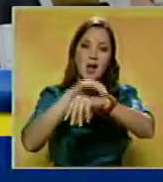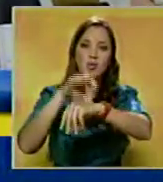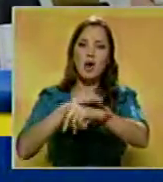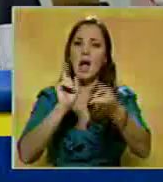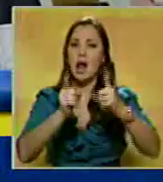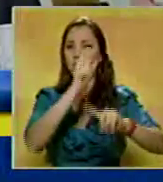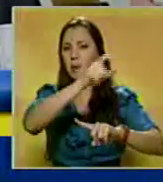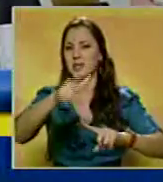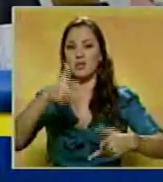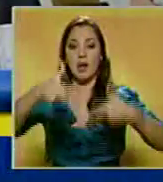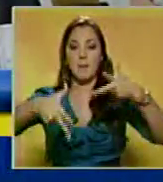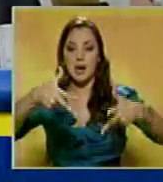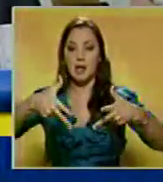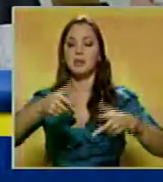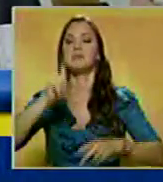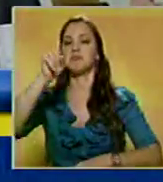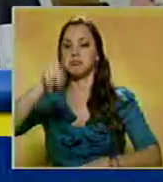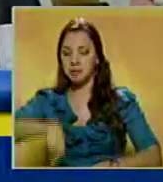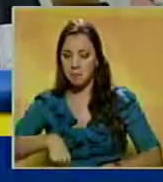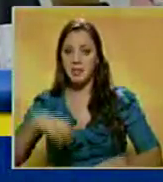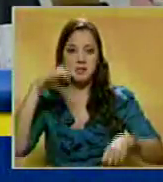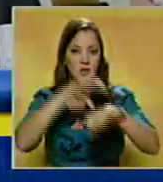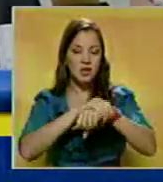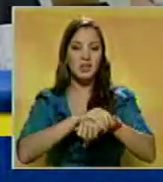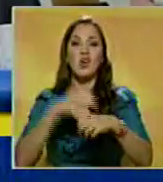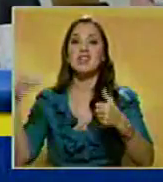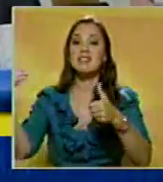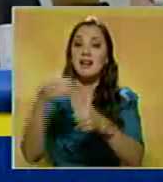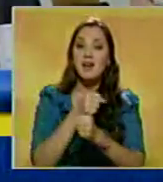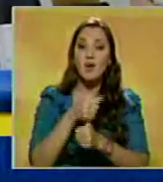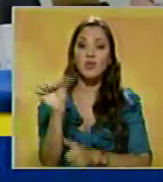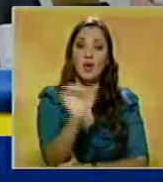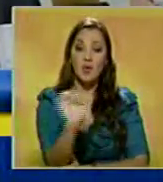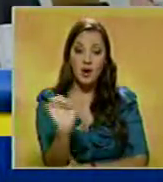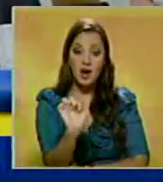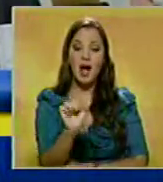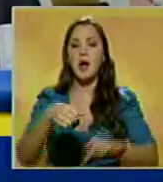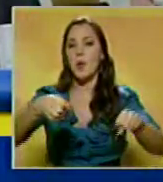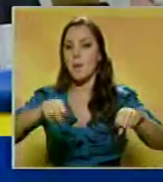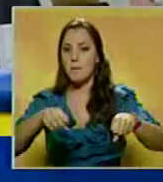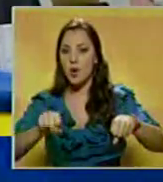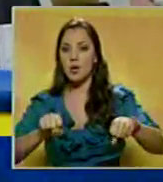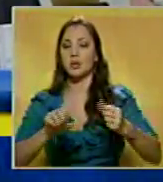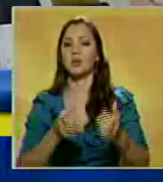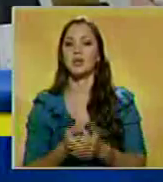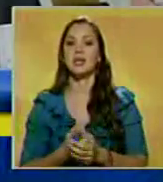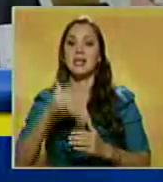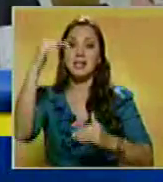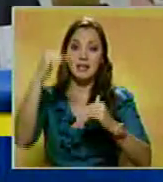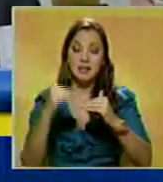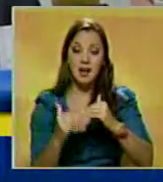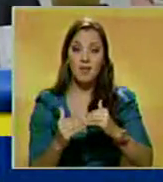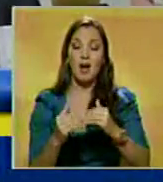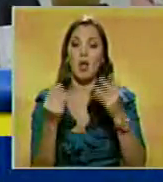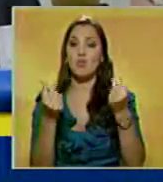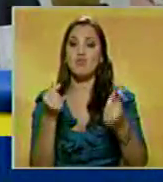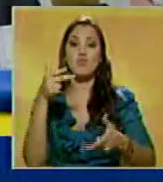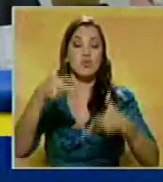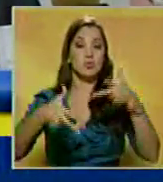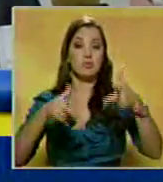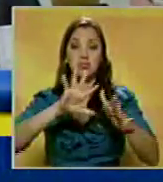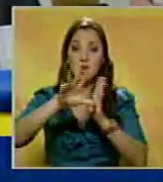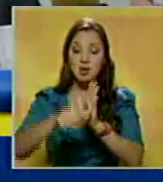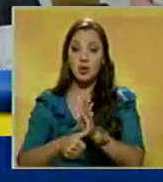de vehículos recuperados, de motos recuperados, y se ha reducido también sustancialmente el número de delitos cometidos